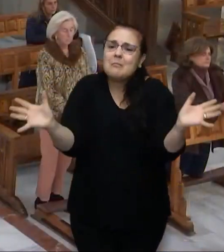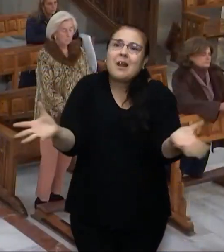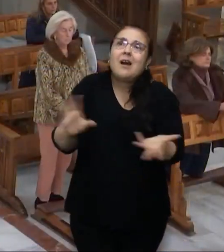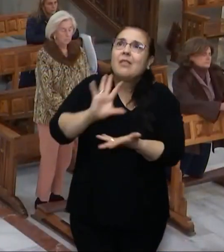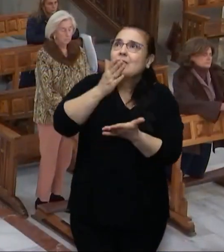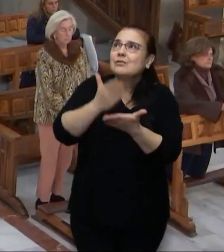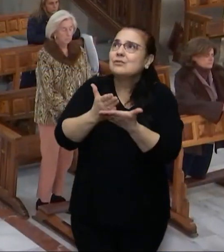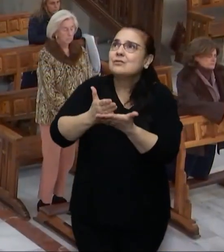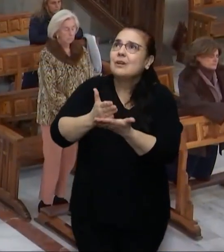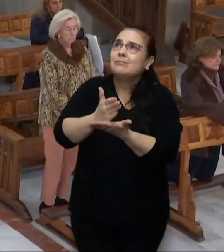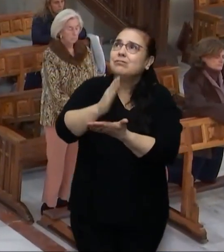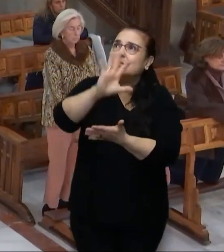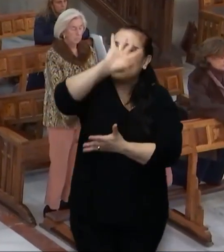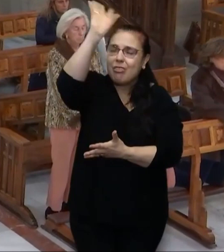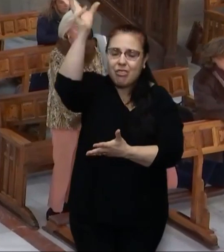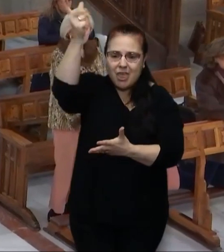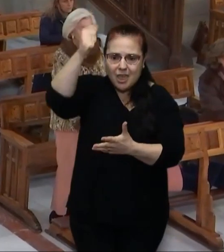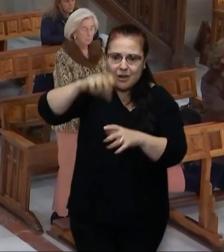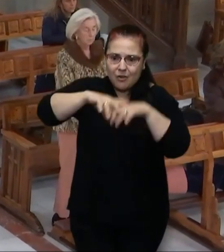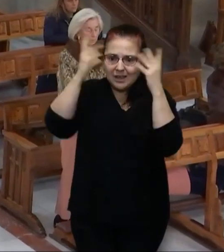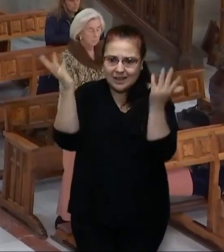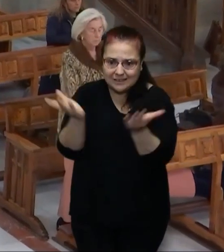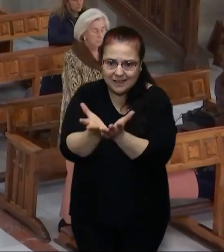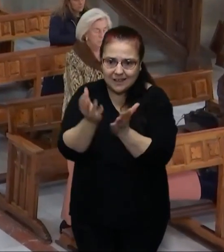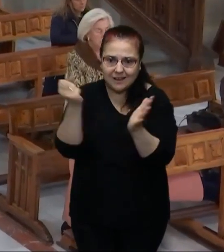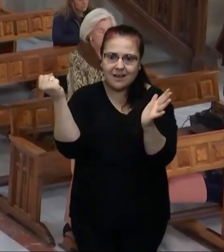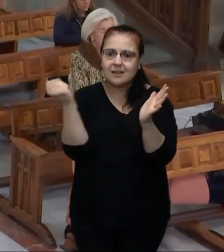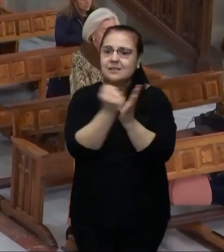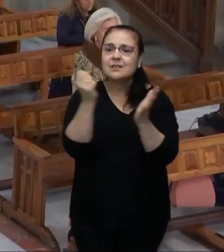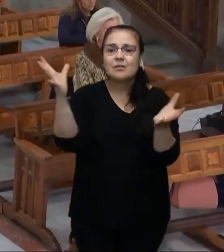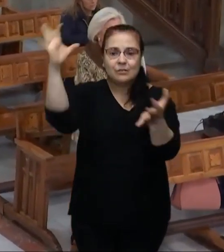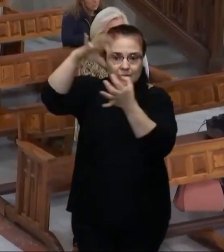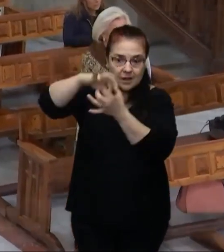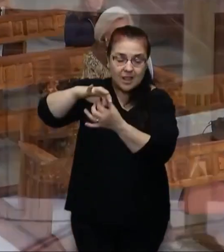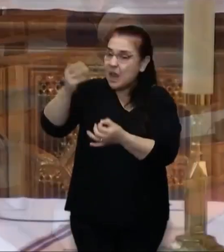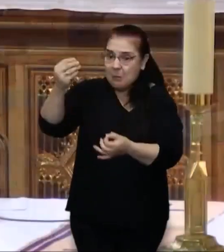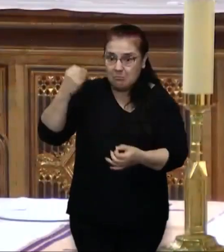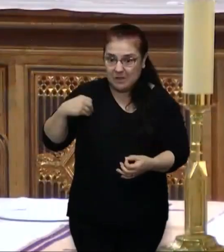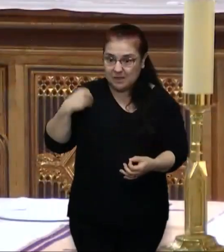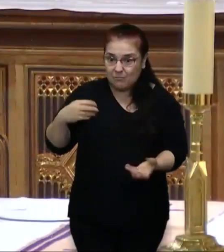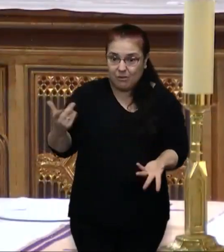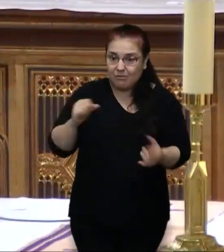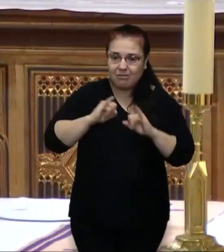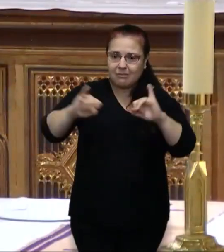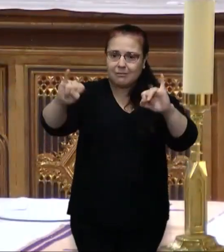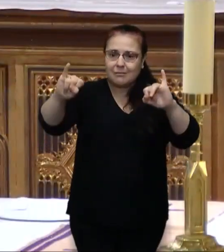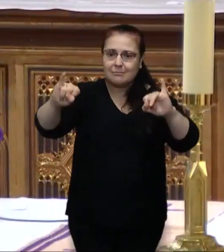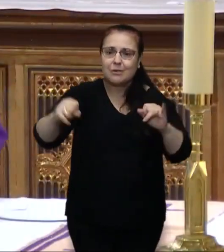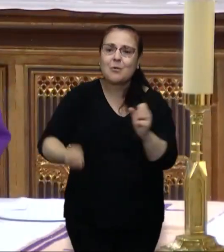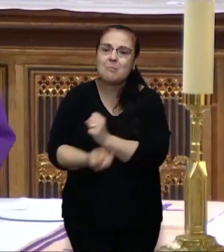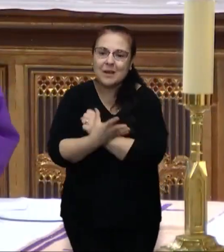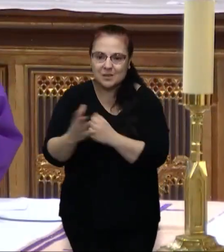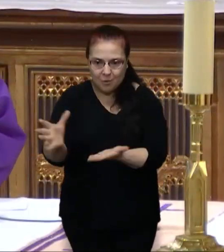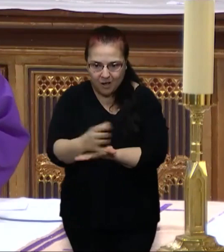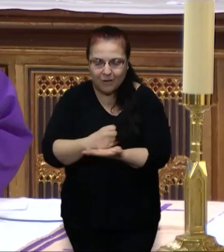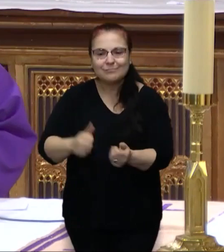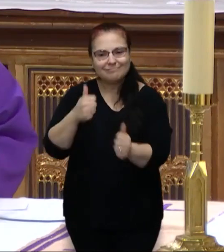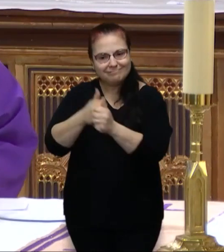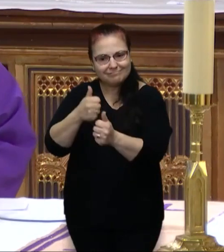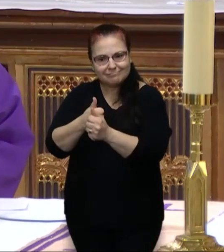tierra, trazasen el signo indeleble de tu alianza, él mismo quiso celebrar la Pascua con sus